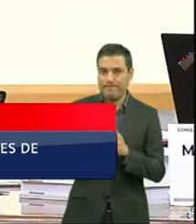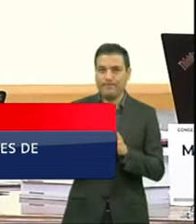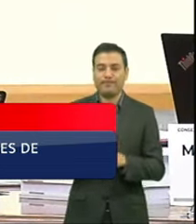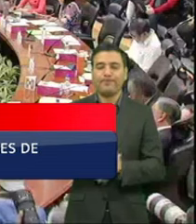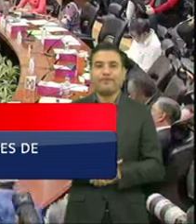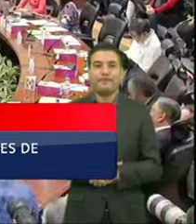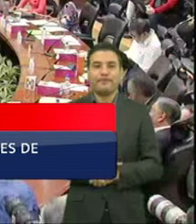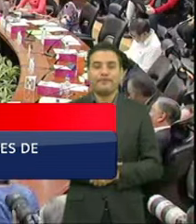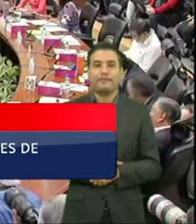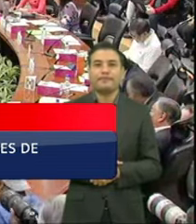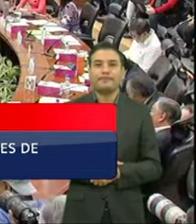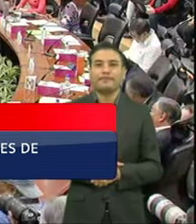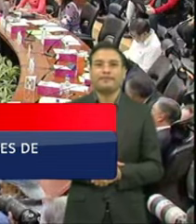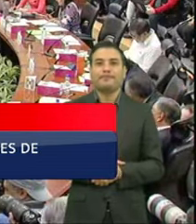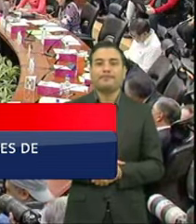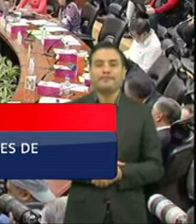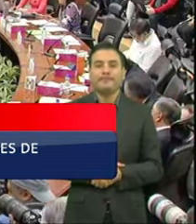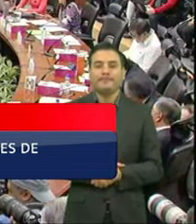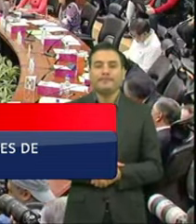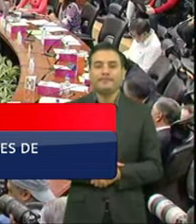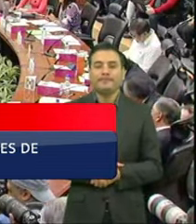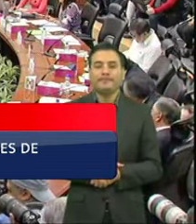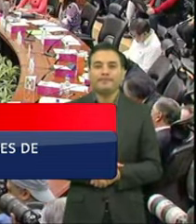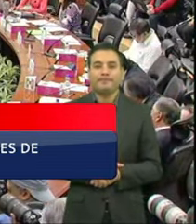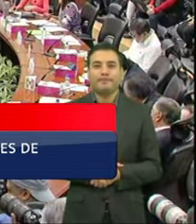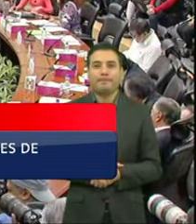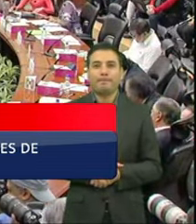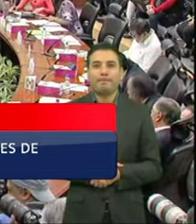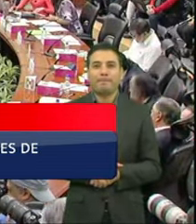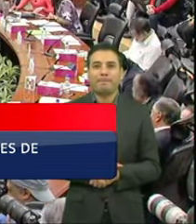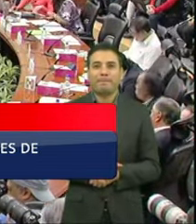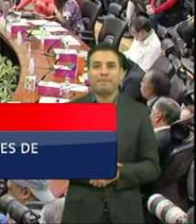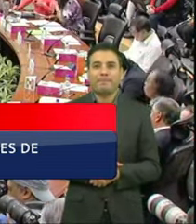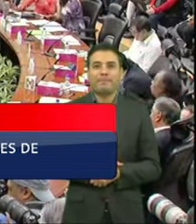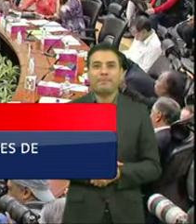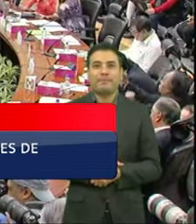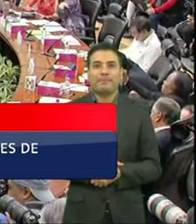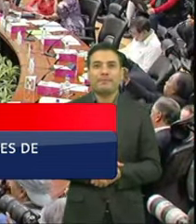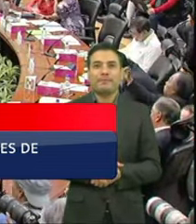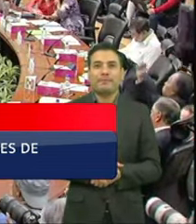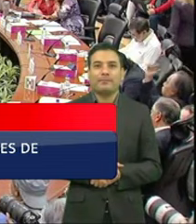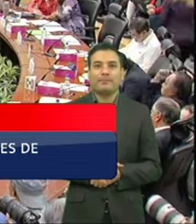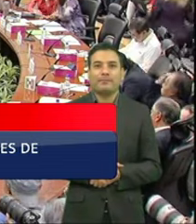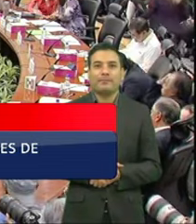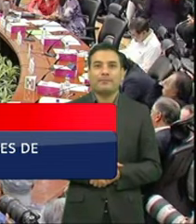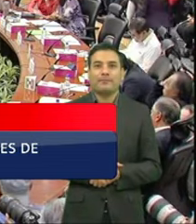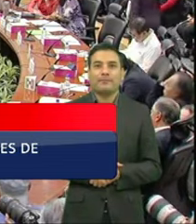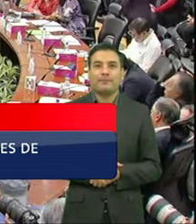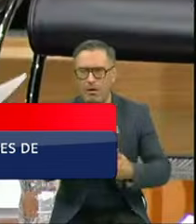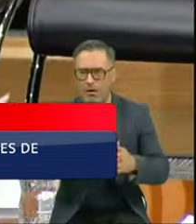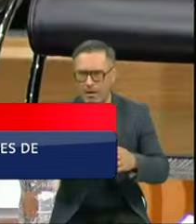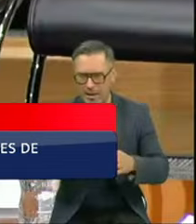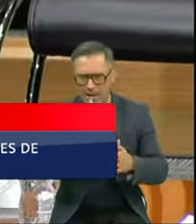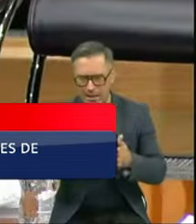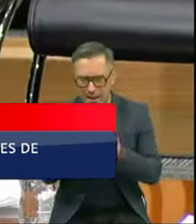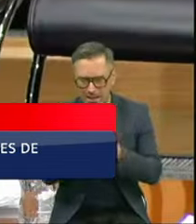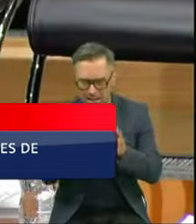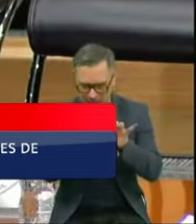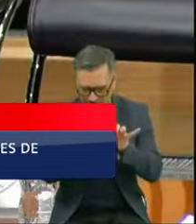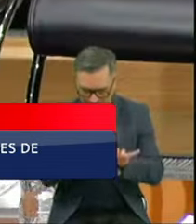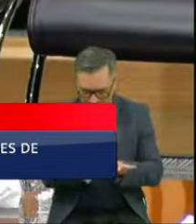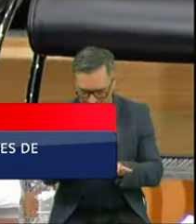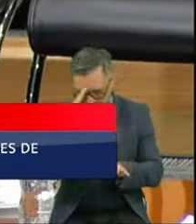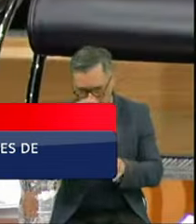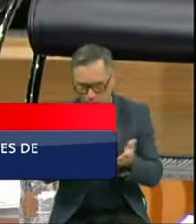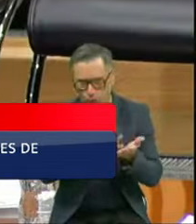la venganza, que no sea movida por la ambición de poder, sino que sea movida para darle justicia a los